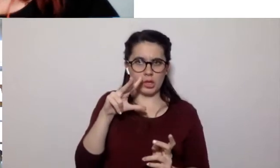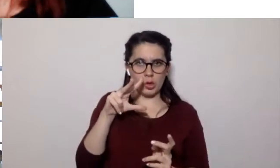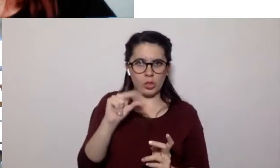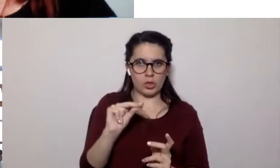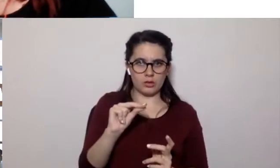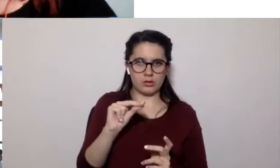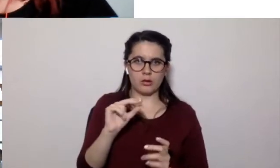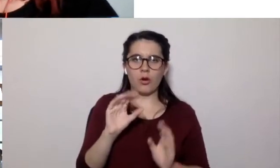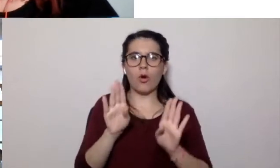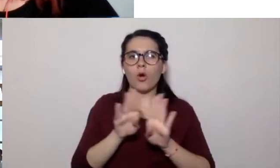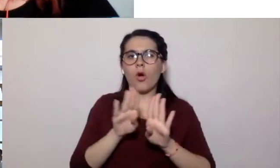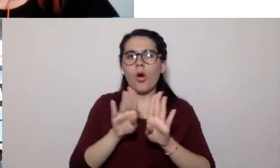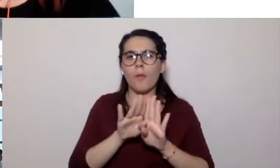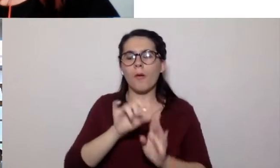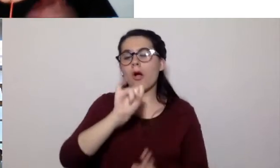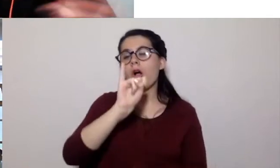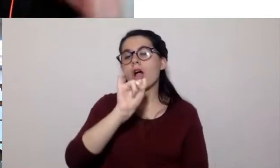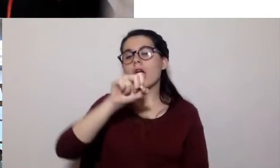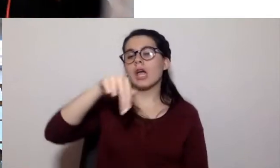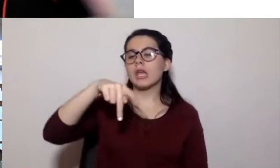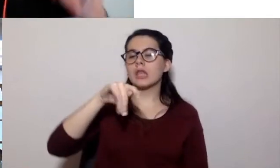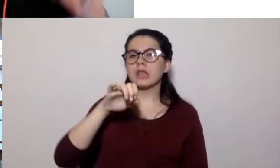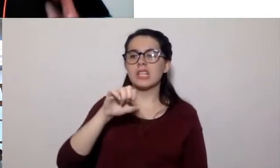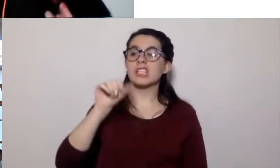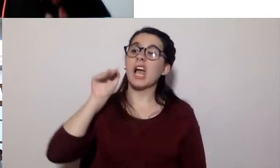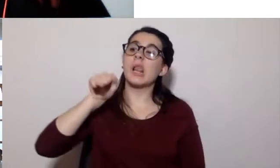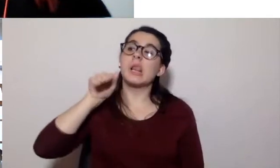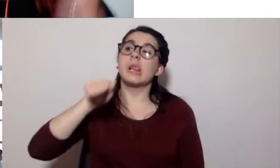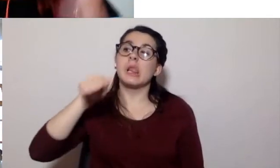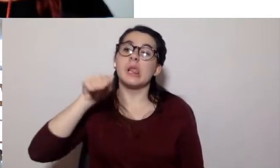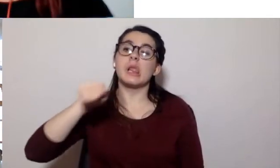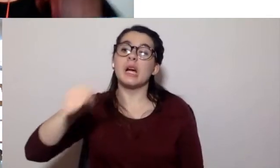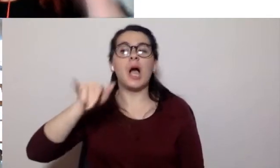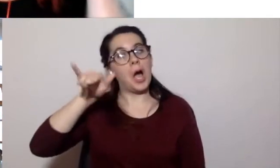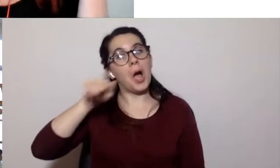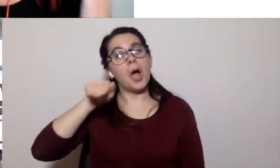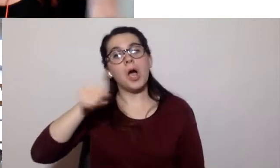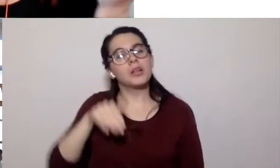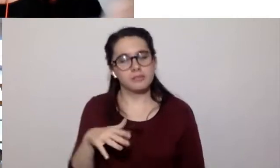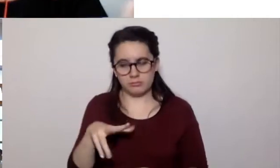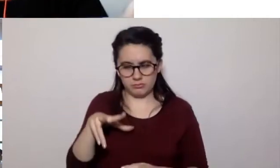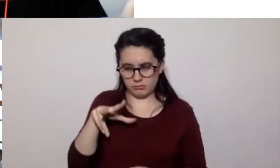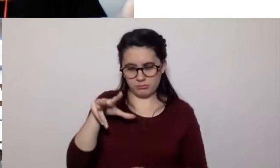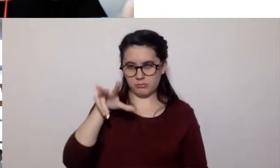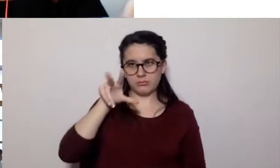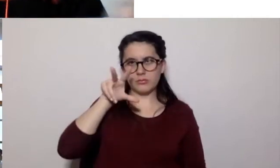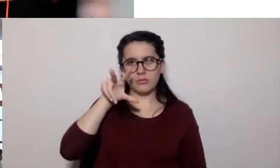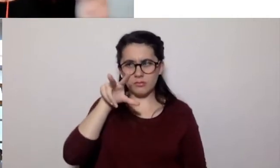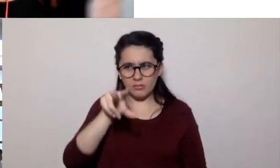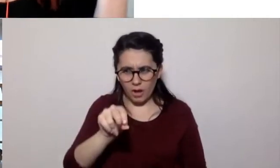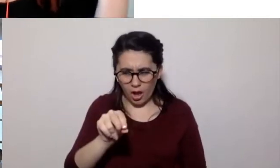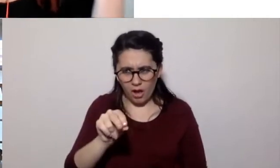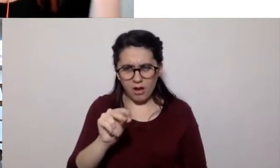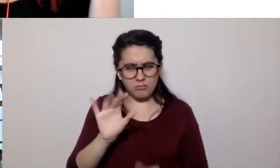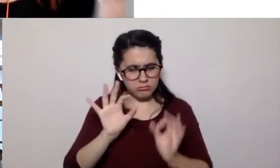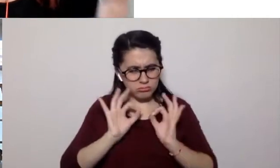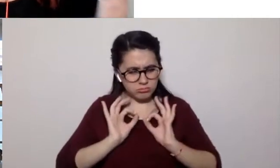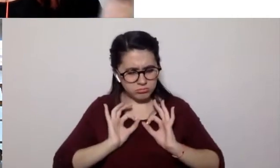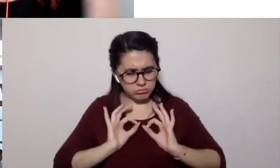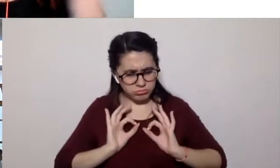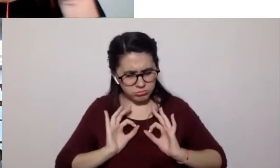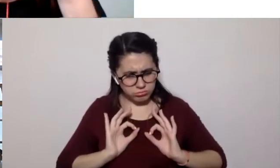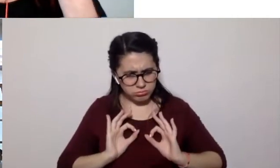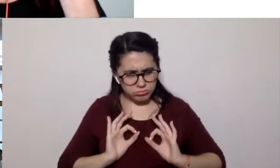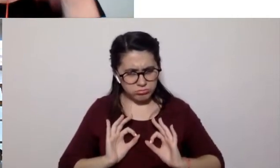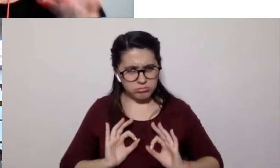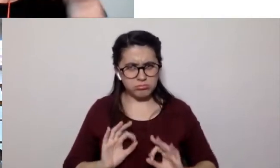intensa, ¿no? Pues de intensa, sí. Sí, justamente de intensa, y dices, oye, pues sí, ya, una vez, oye,